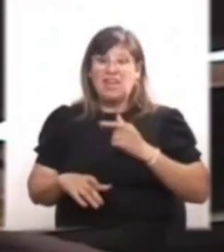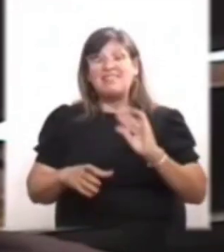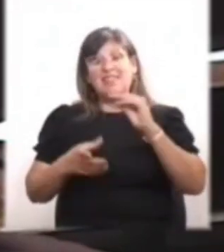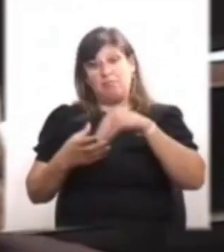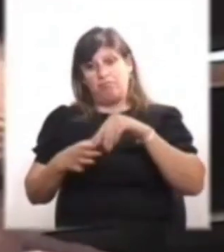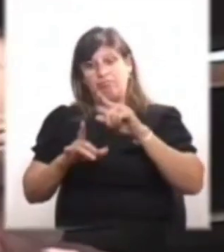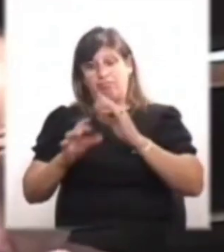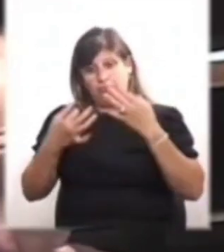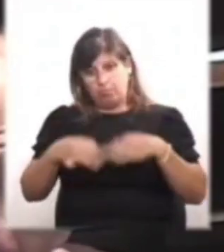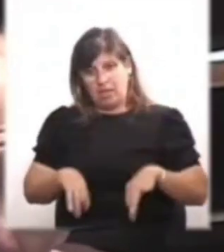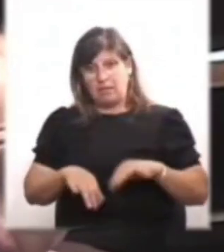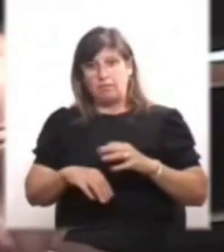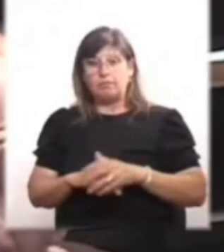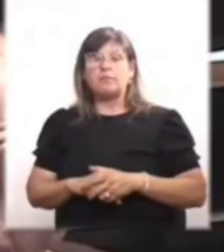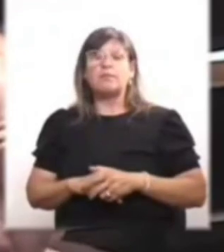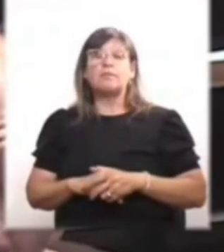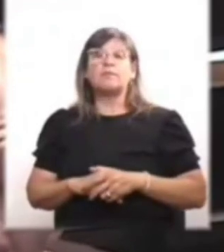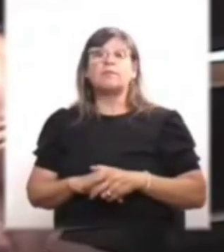adecuado.